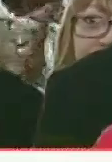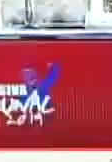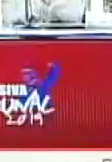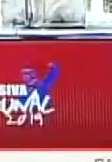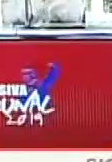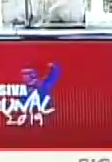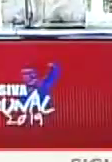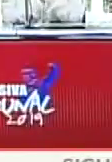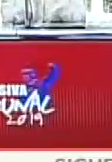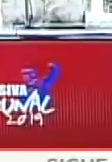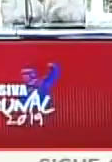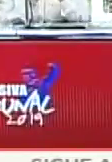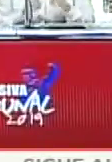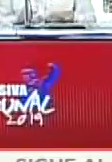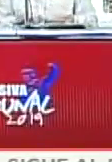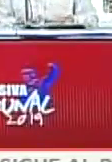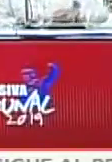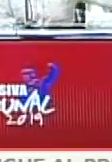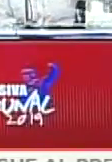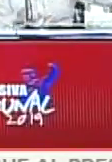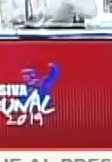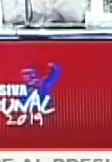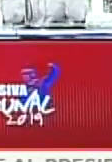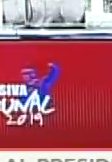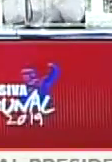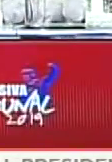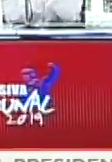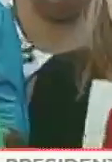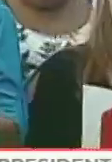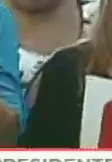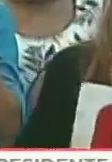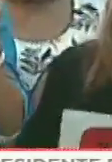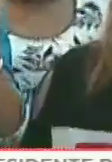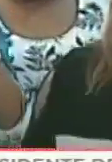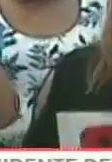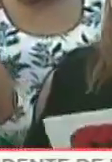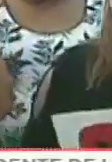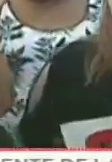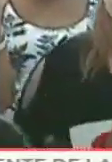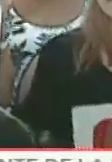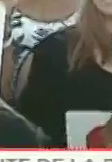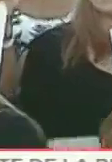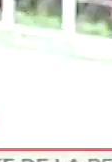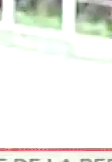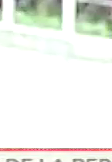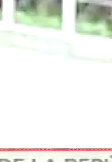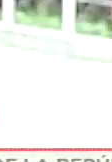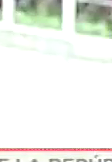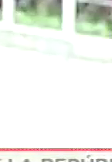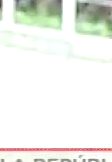Con la alegría de la vida, no a la guerra. Sí a la vida, sí a la